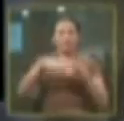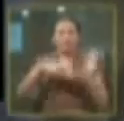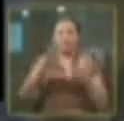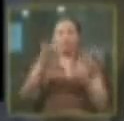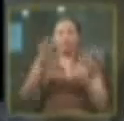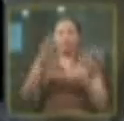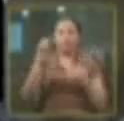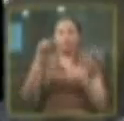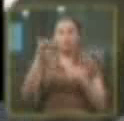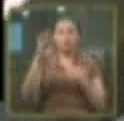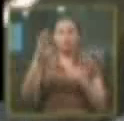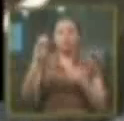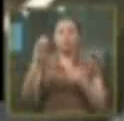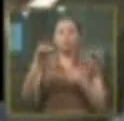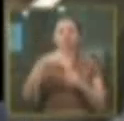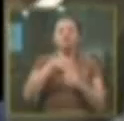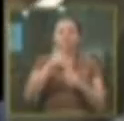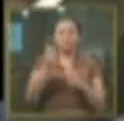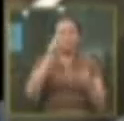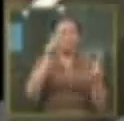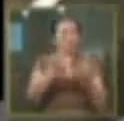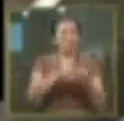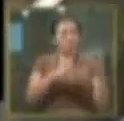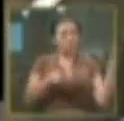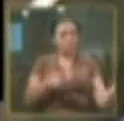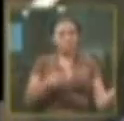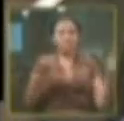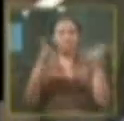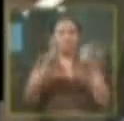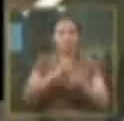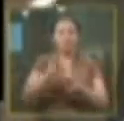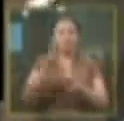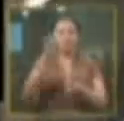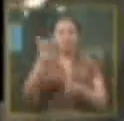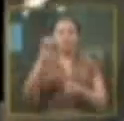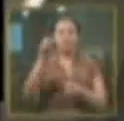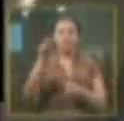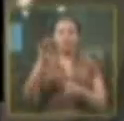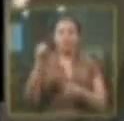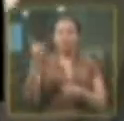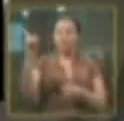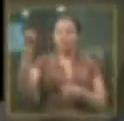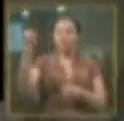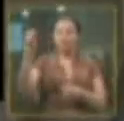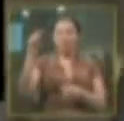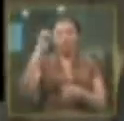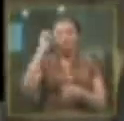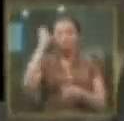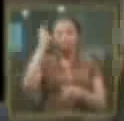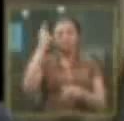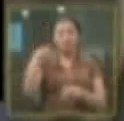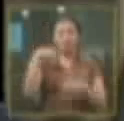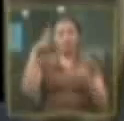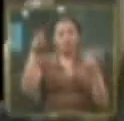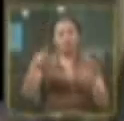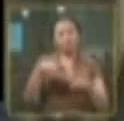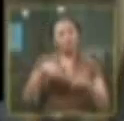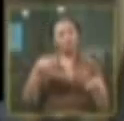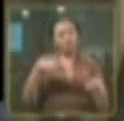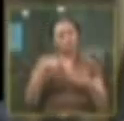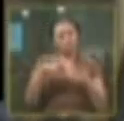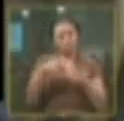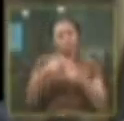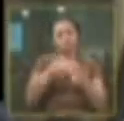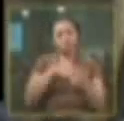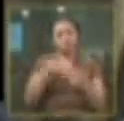Milton está en esa línea, también Vicente, creo que Diana va a entender también el tema, y yo pensaría que tenemos